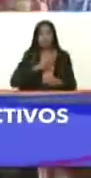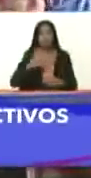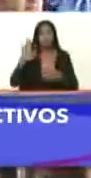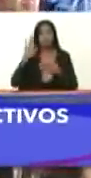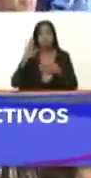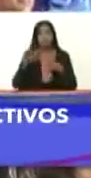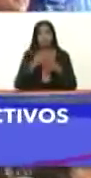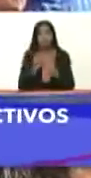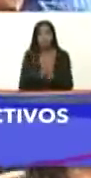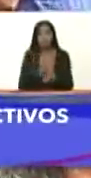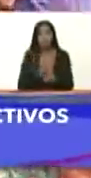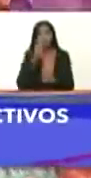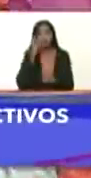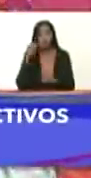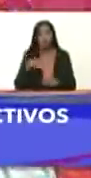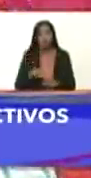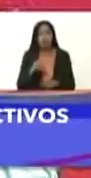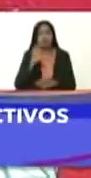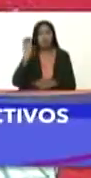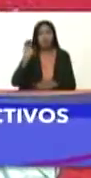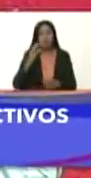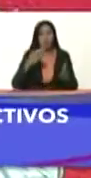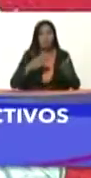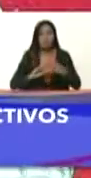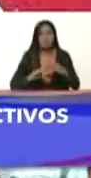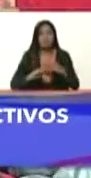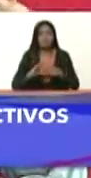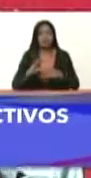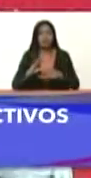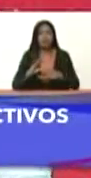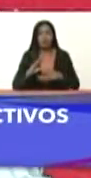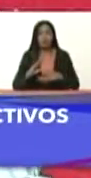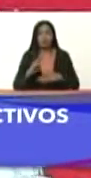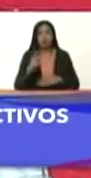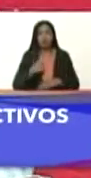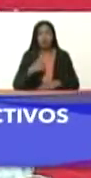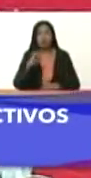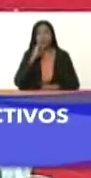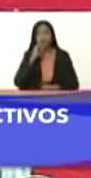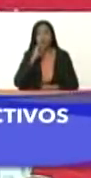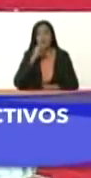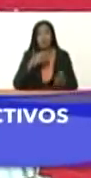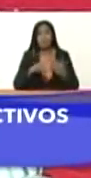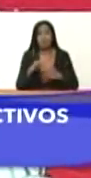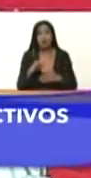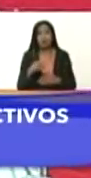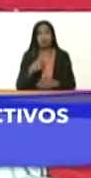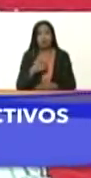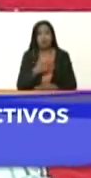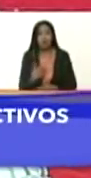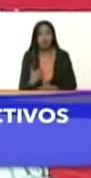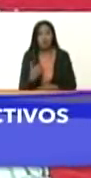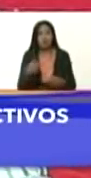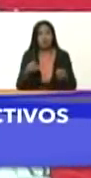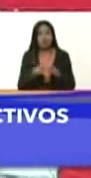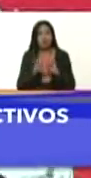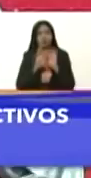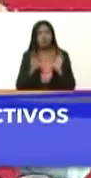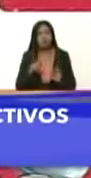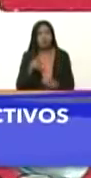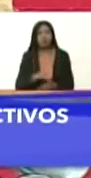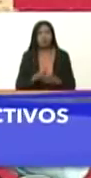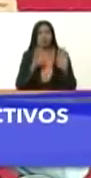con la clase obrera del país. Y vamos, así lo anuncio y así quiero que sea.